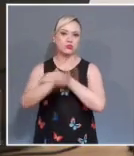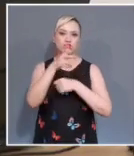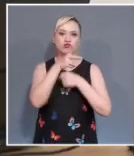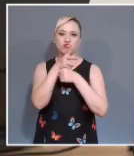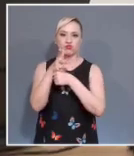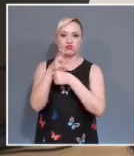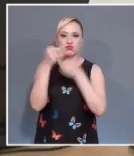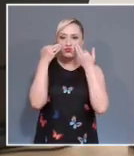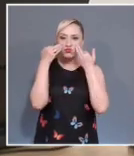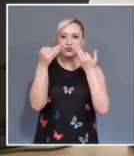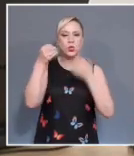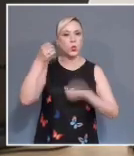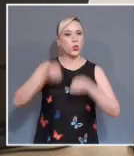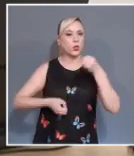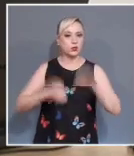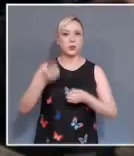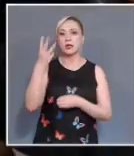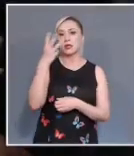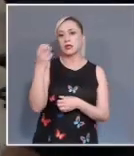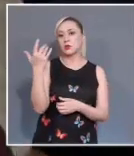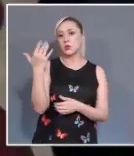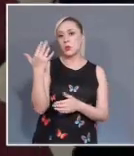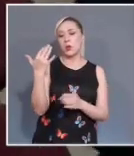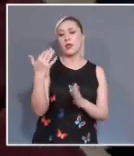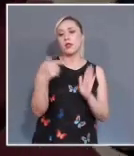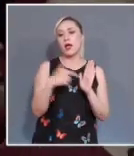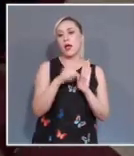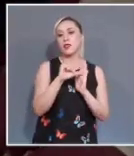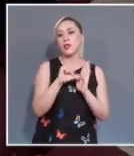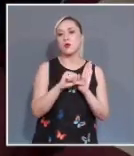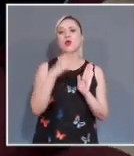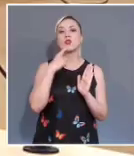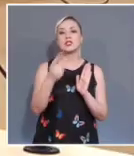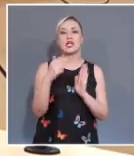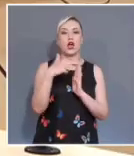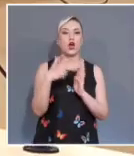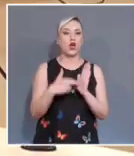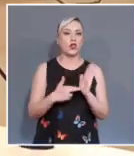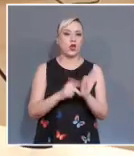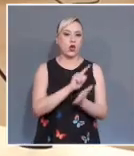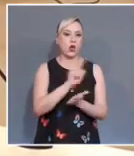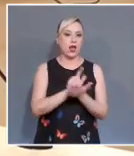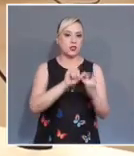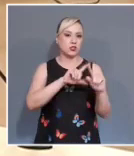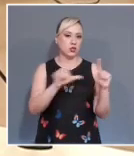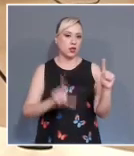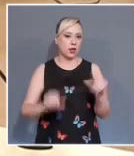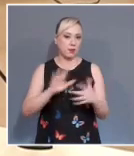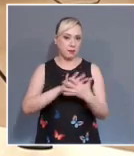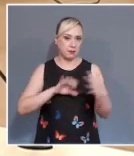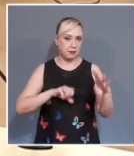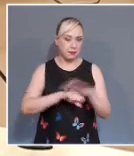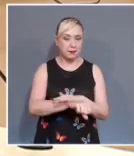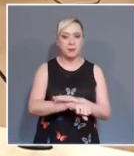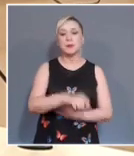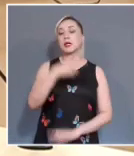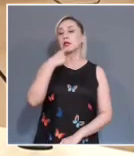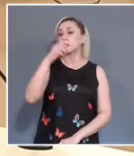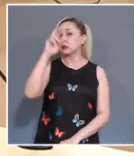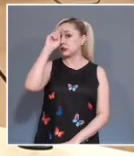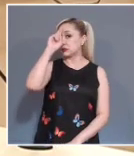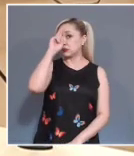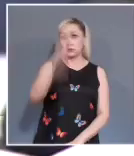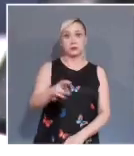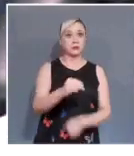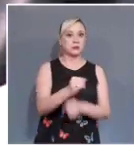350 del Código Nacional de Procedimientos Penales, tiene prohibido de manera tajante imponerse de la carpeta de investigación, así